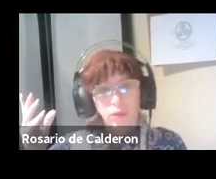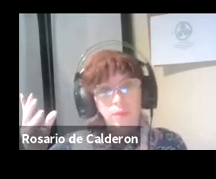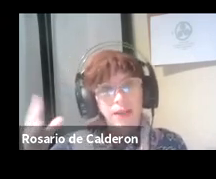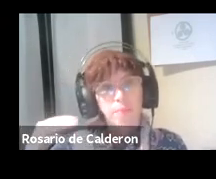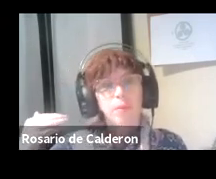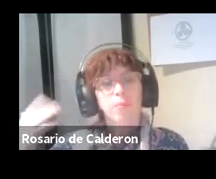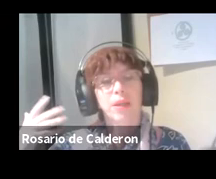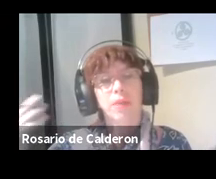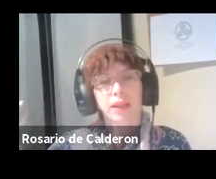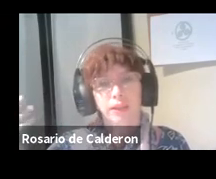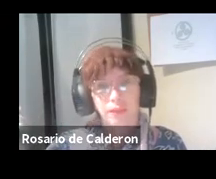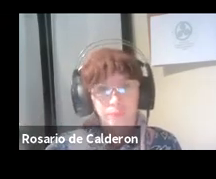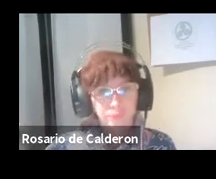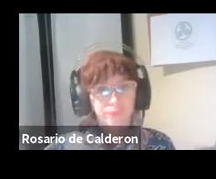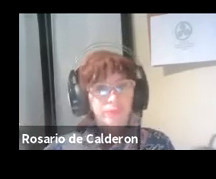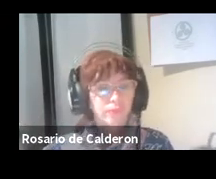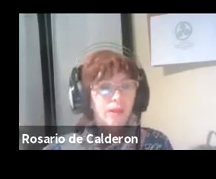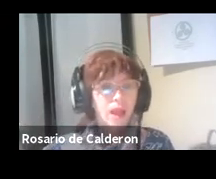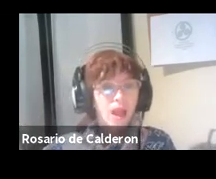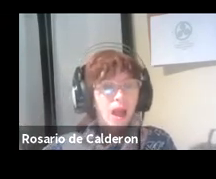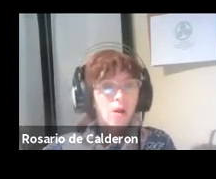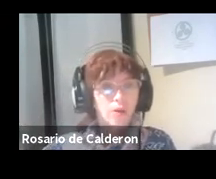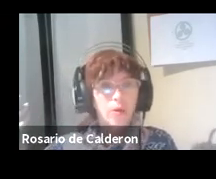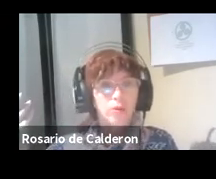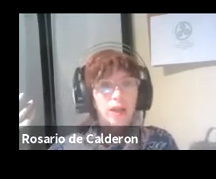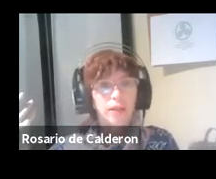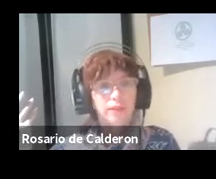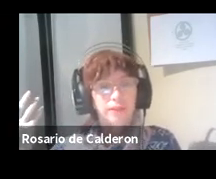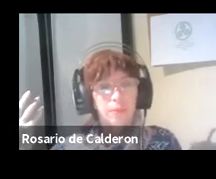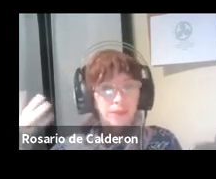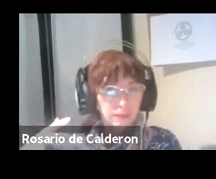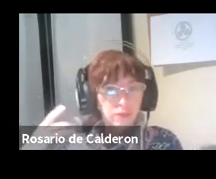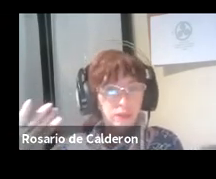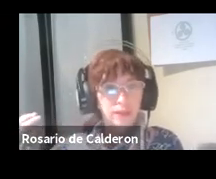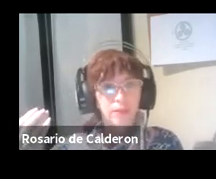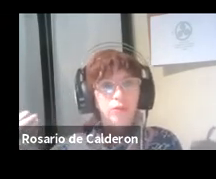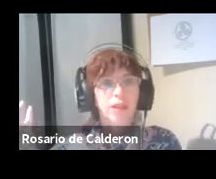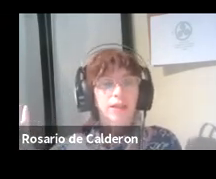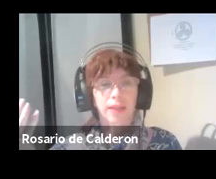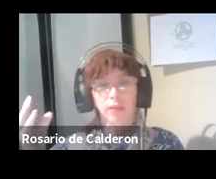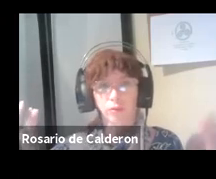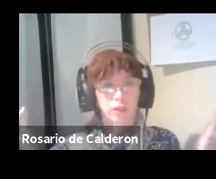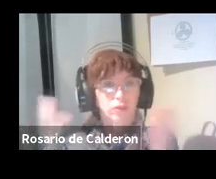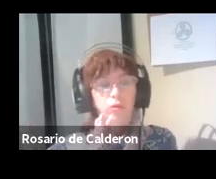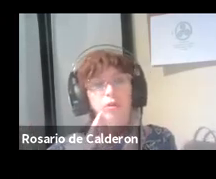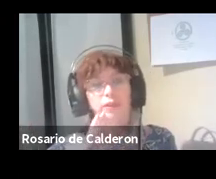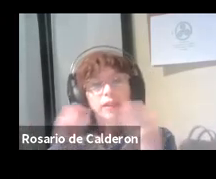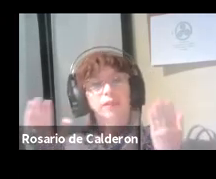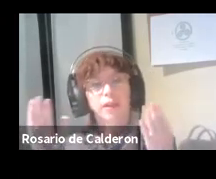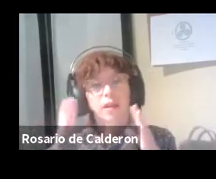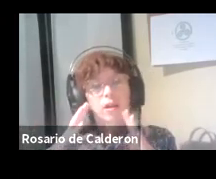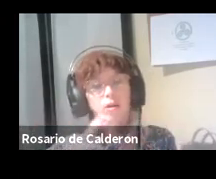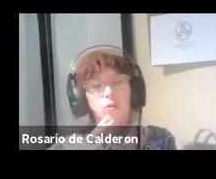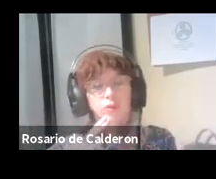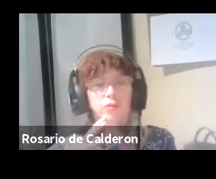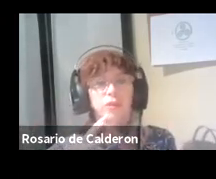decirlo de alguna manera pero permanente ahora otra discapacidad sensorial que tenemos es la del tacto todo lo que tiene que